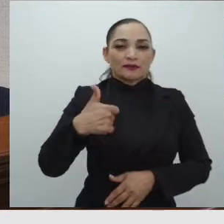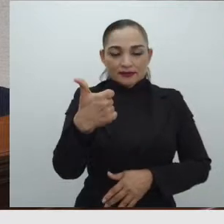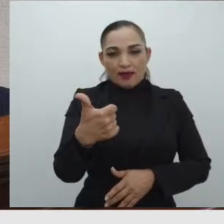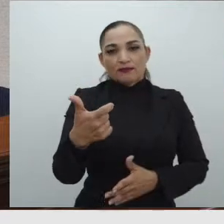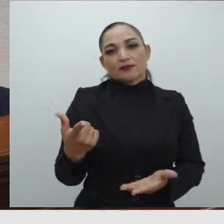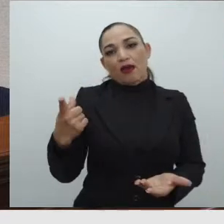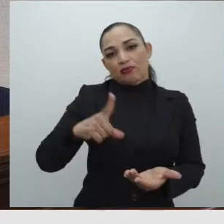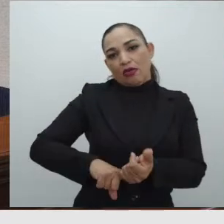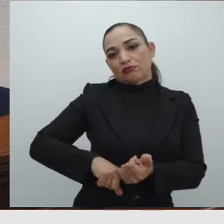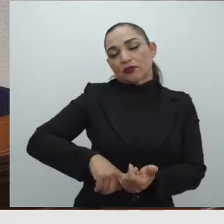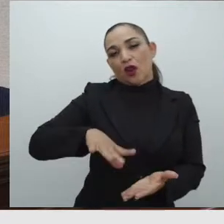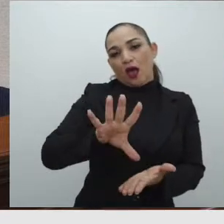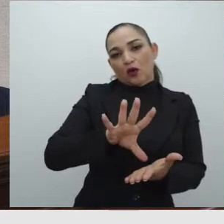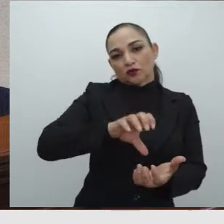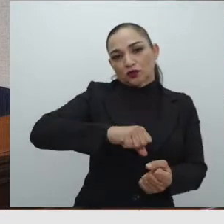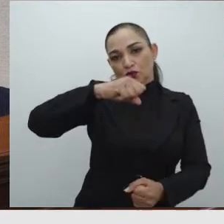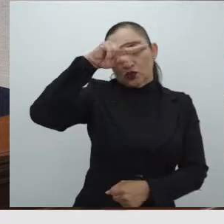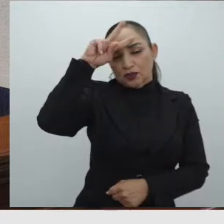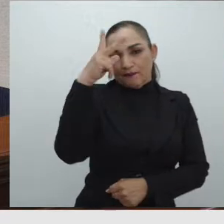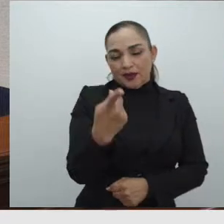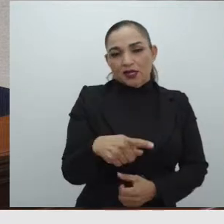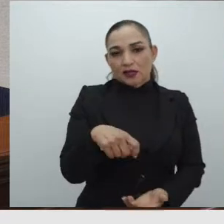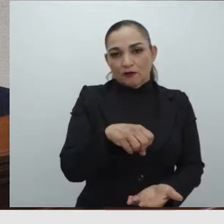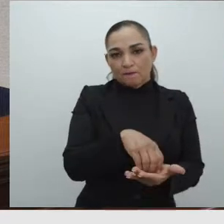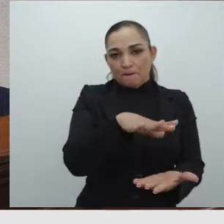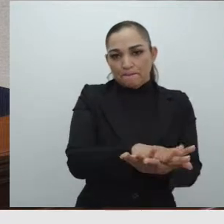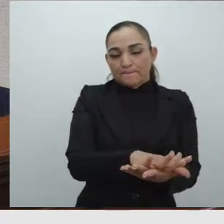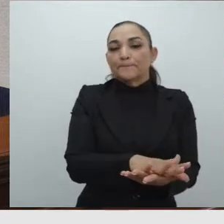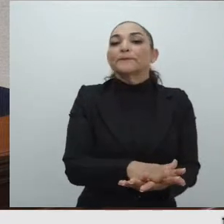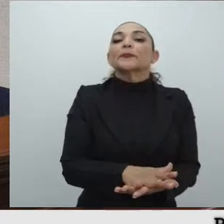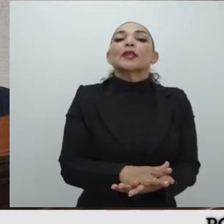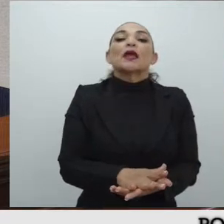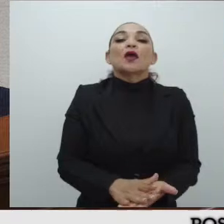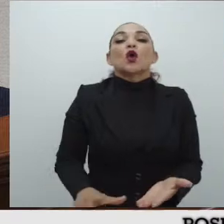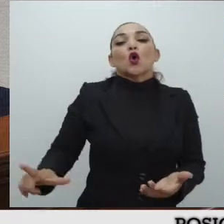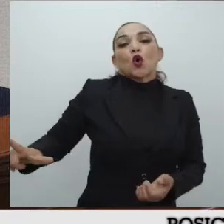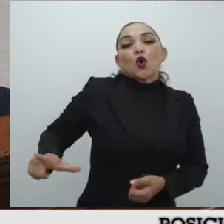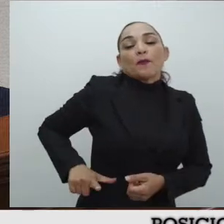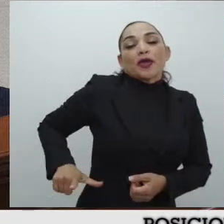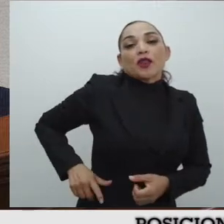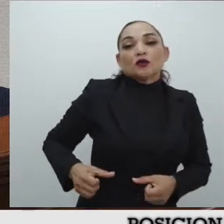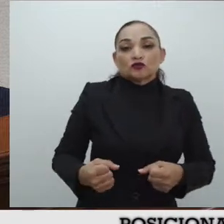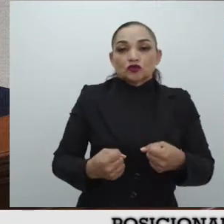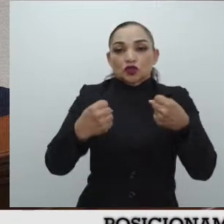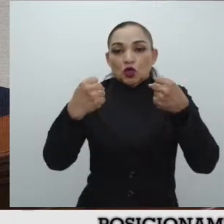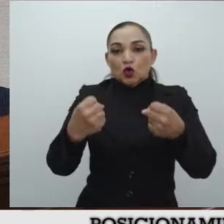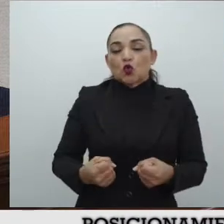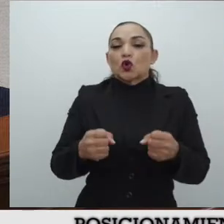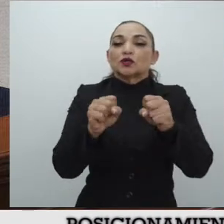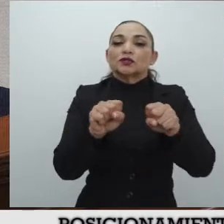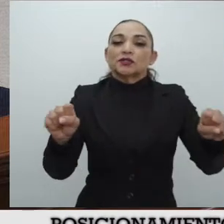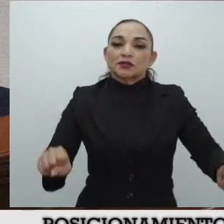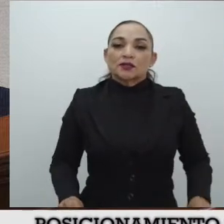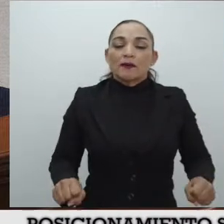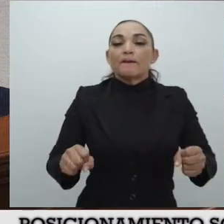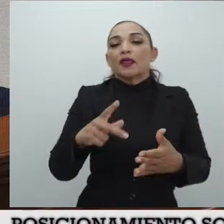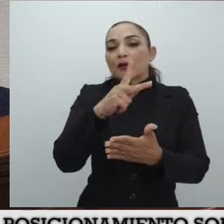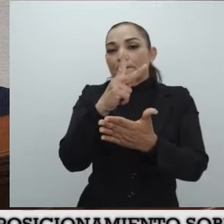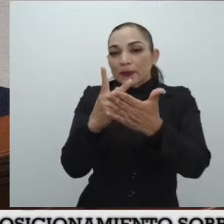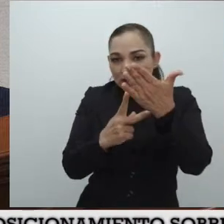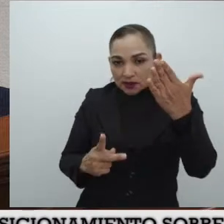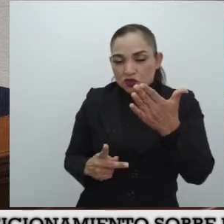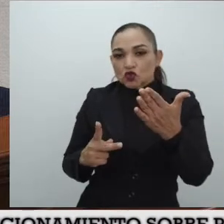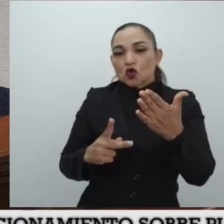constitucional establece lo siguiente: el Estado garantizará un sistema de planeación